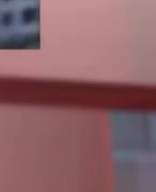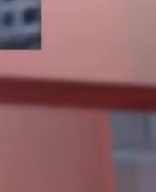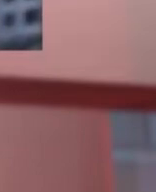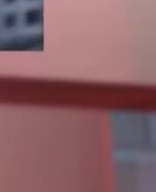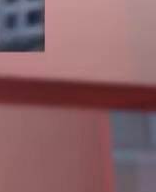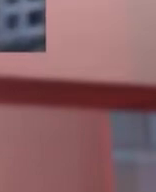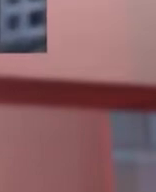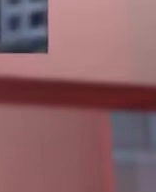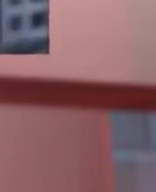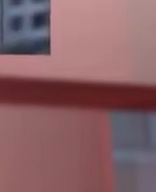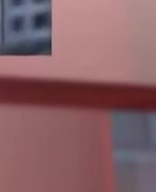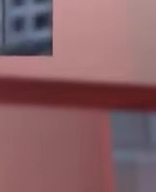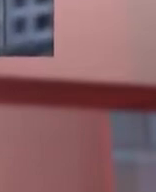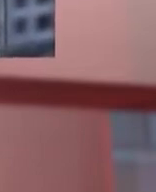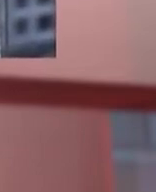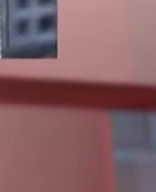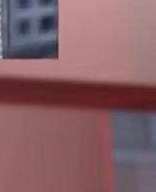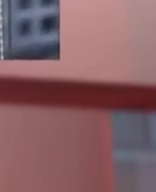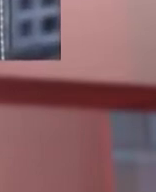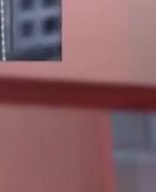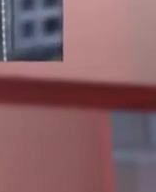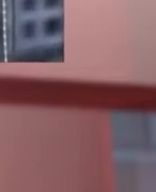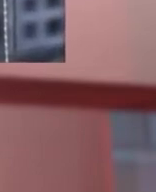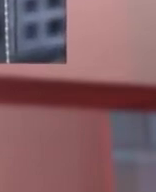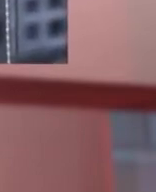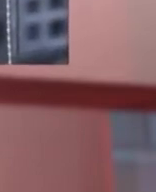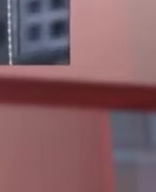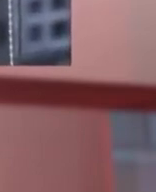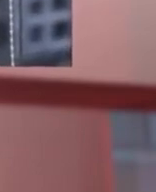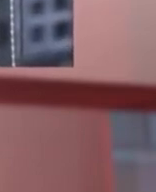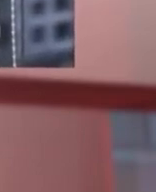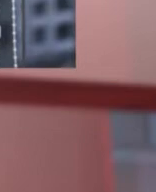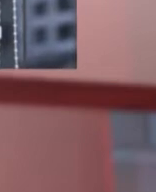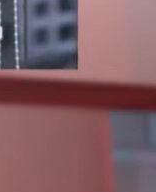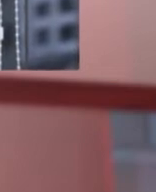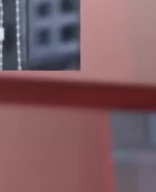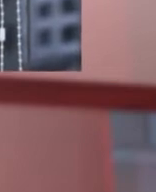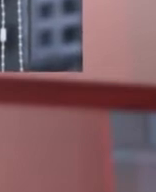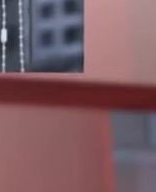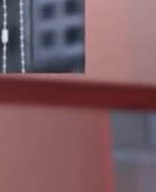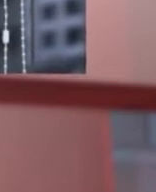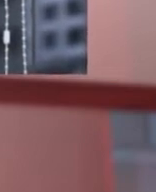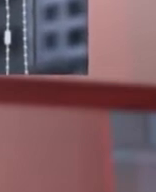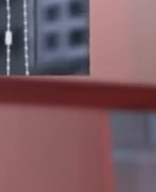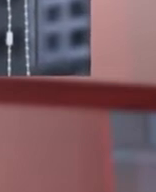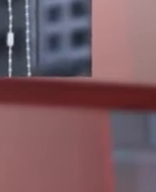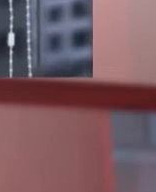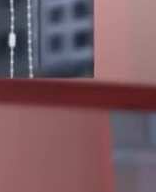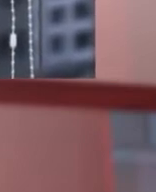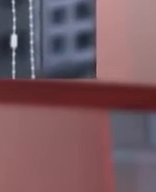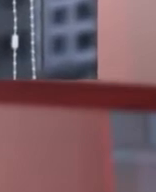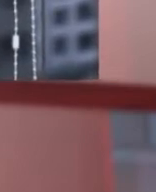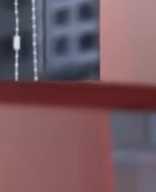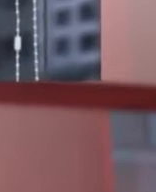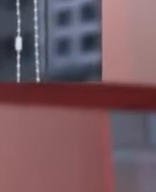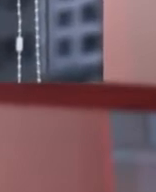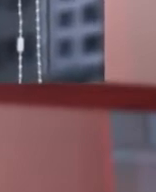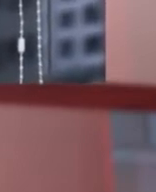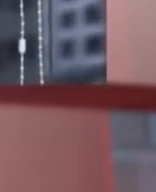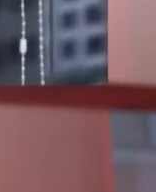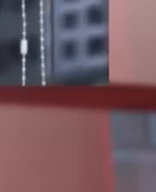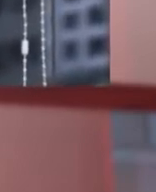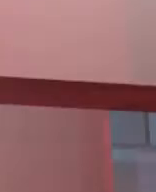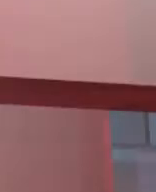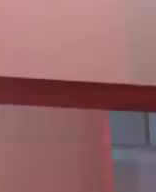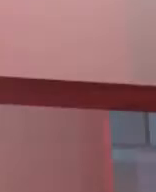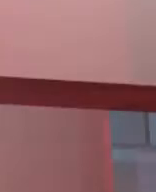planes habitacionales, operar las relaciones con el sector privado para la promoción, financiamiento y construcción de las viviendas y coordinar